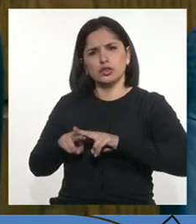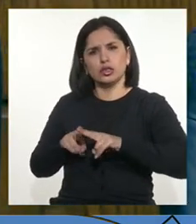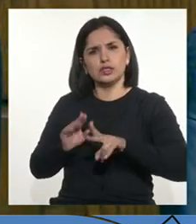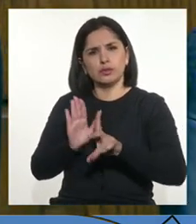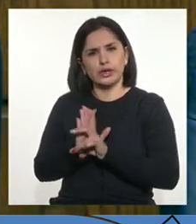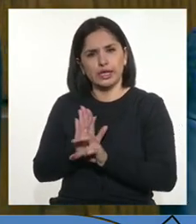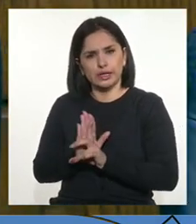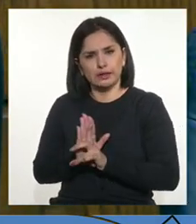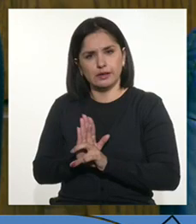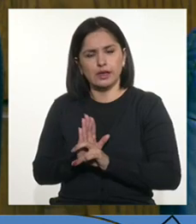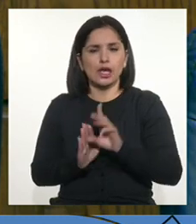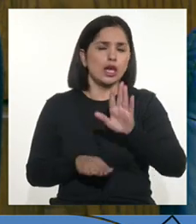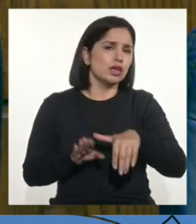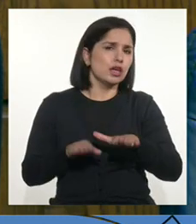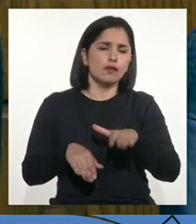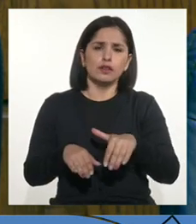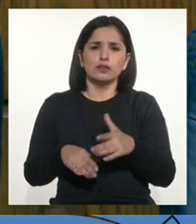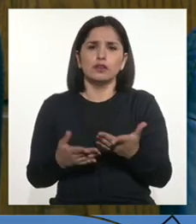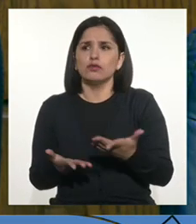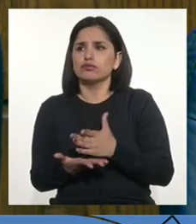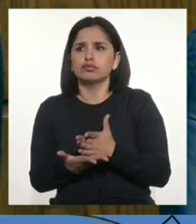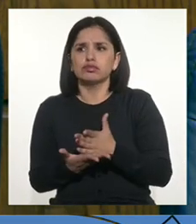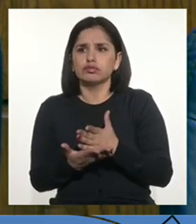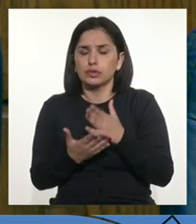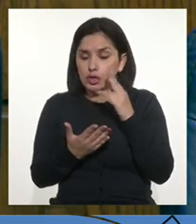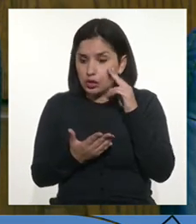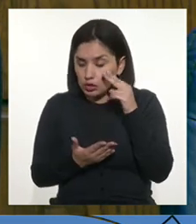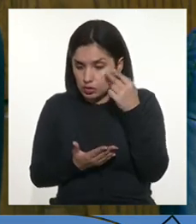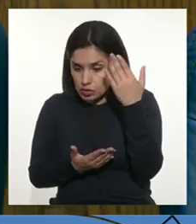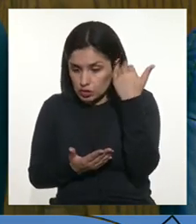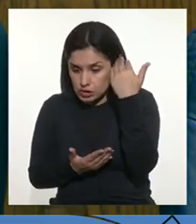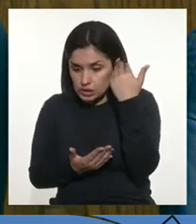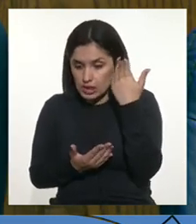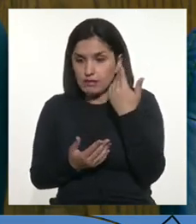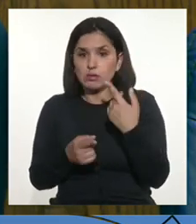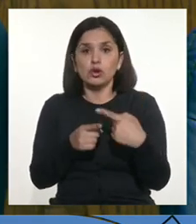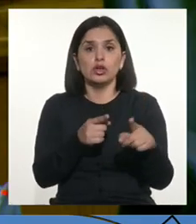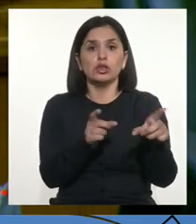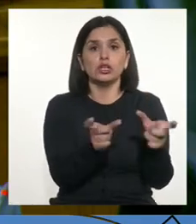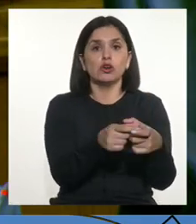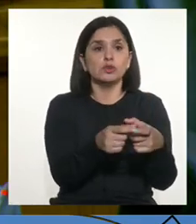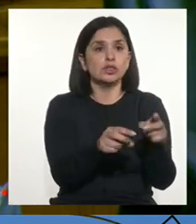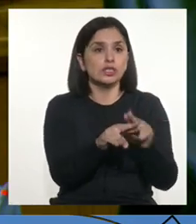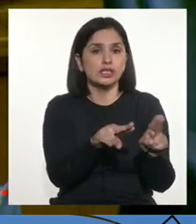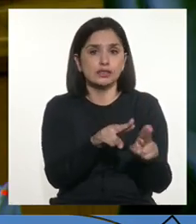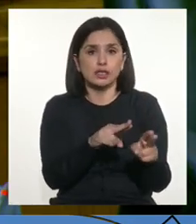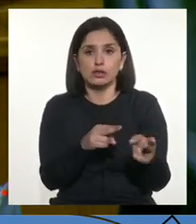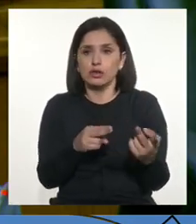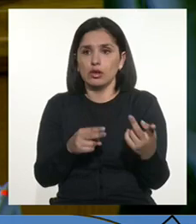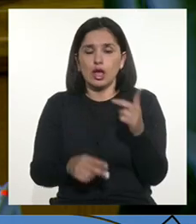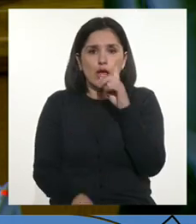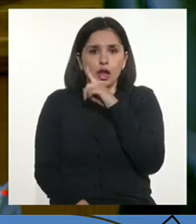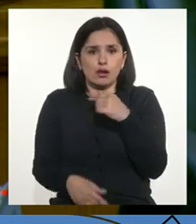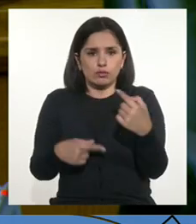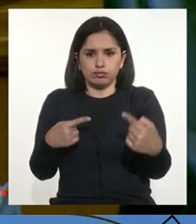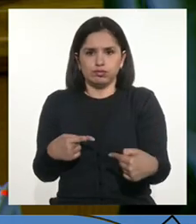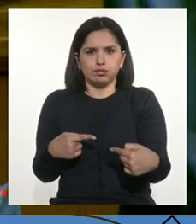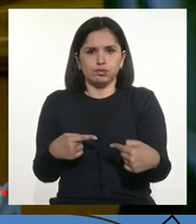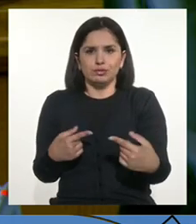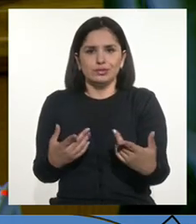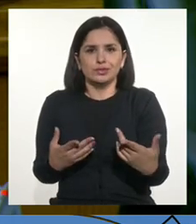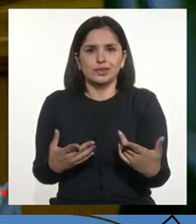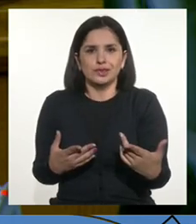y a veces no tenemos la vista lo que se está legislando en otra comisión y finalmente las cosas quedan no